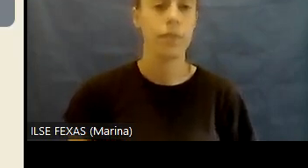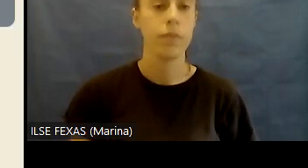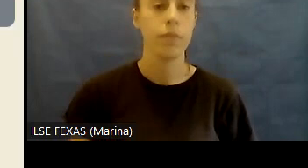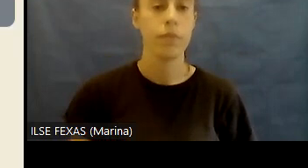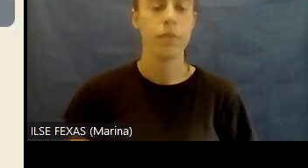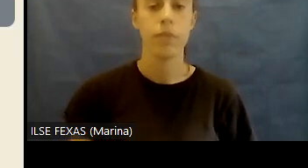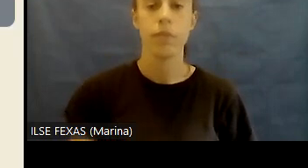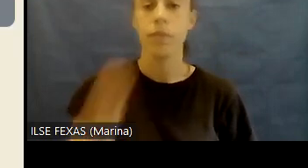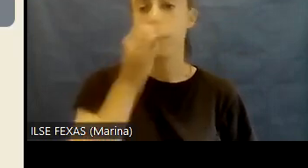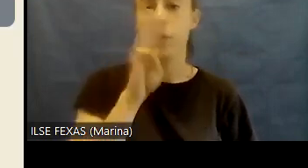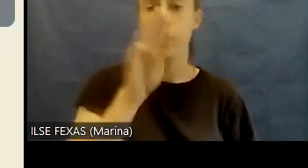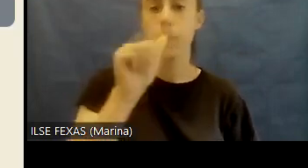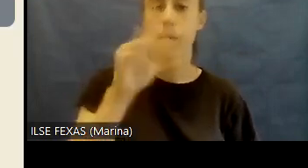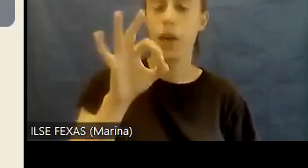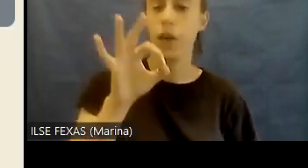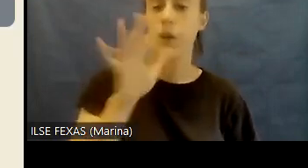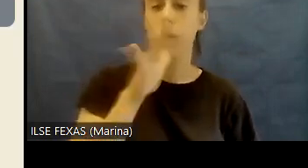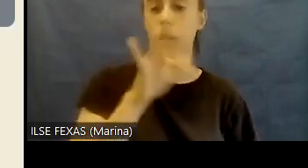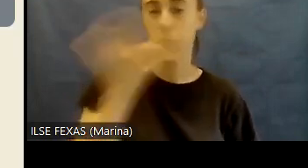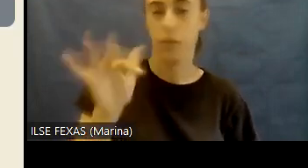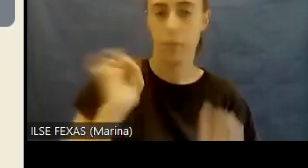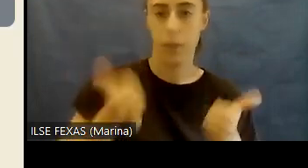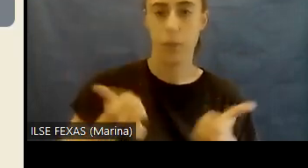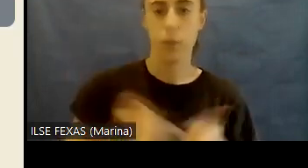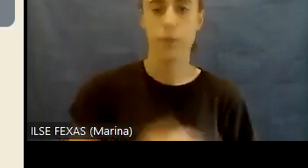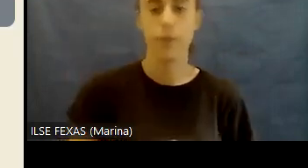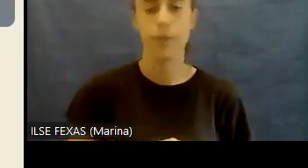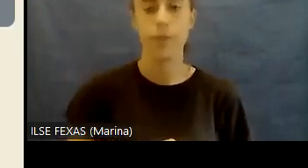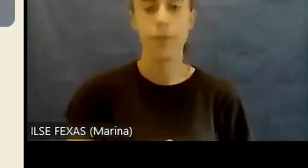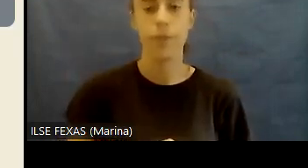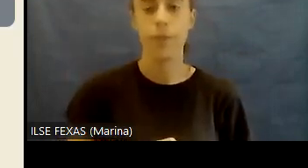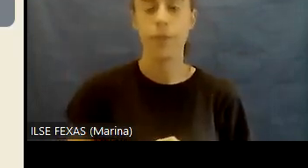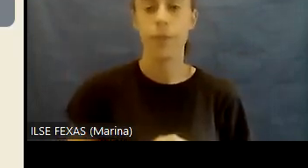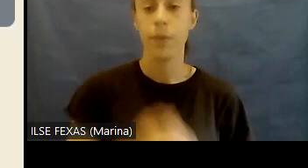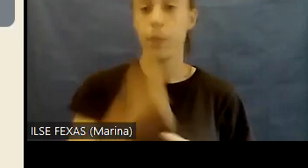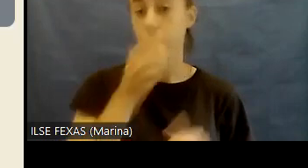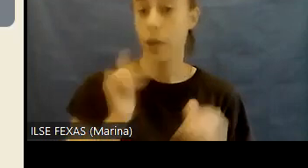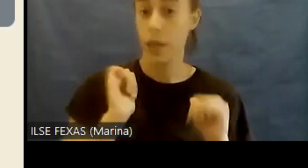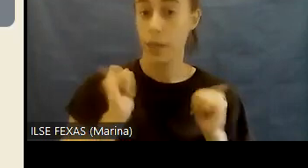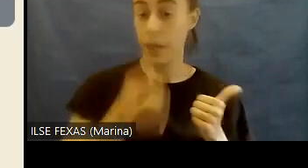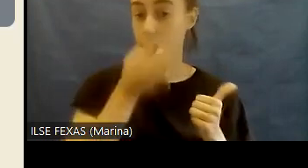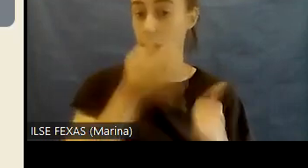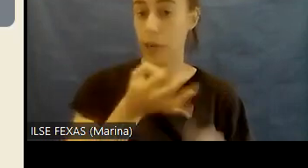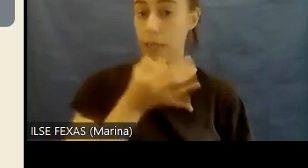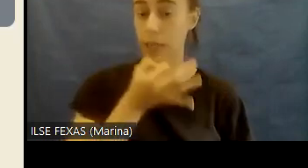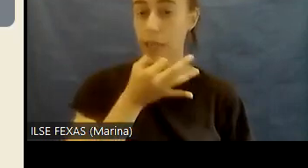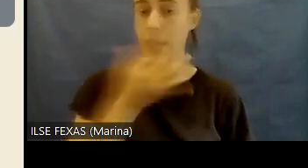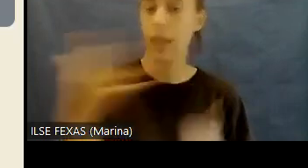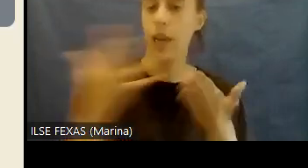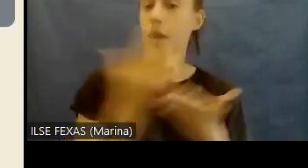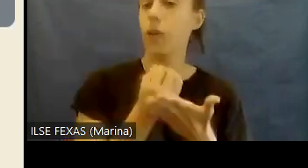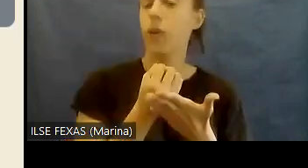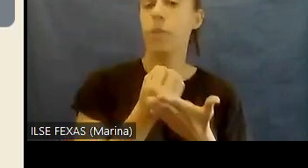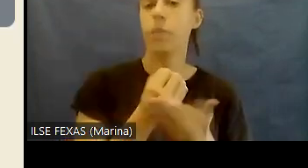Bueno, Paco, pues nada, te doy la palabra y empezamos. Pues vamos allá. Buenas tardes a todos los